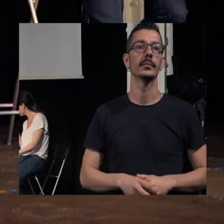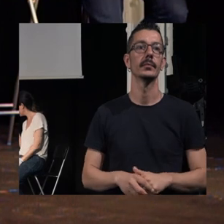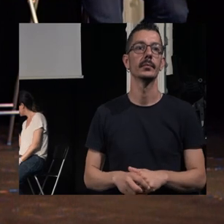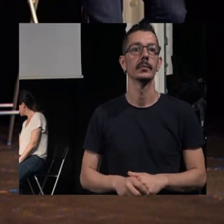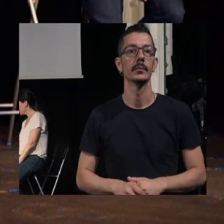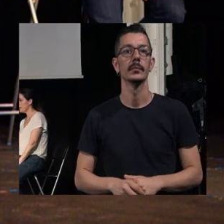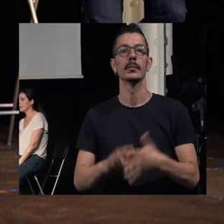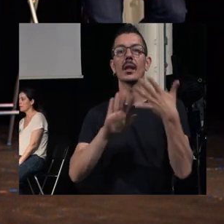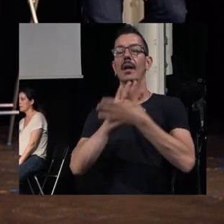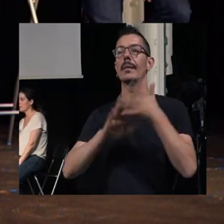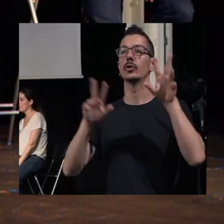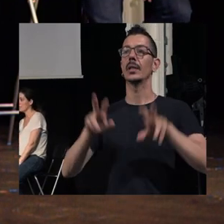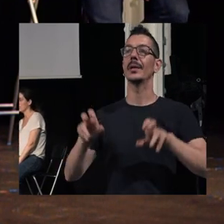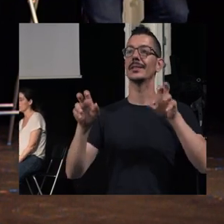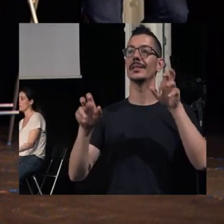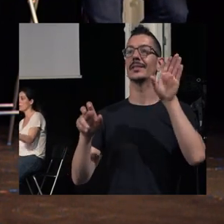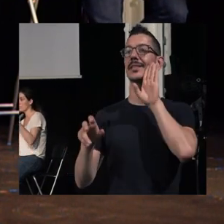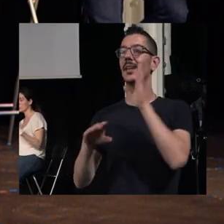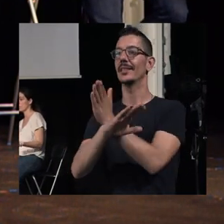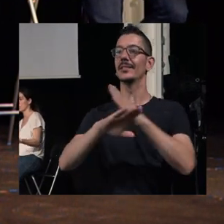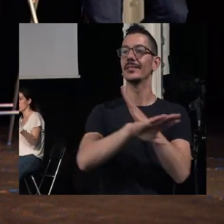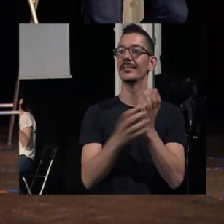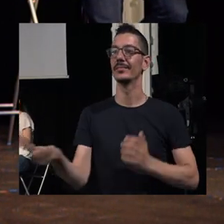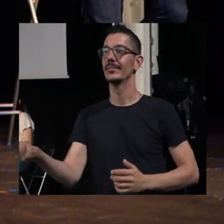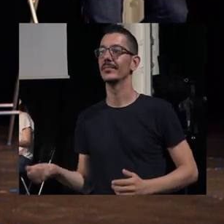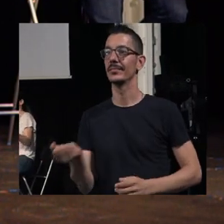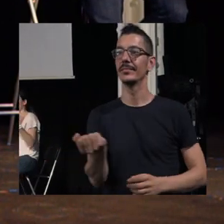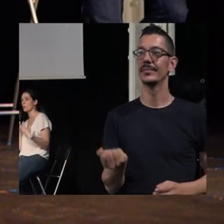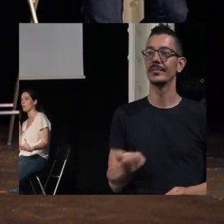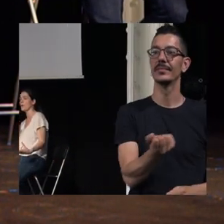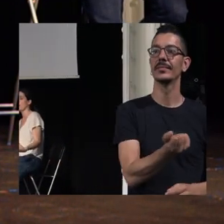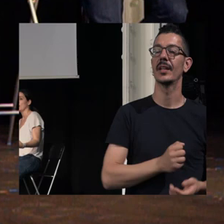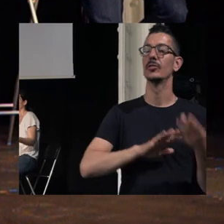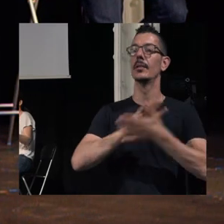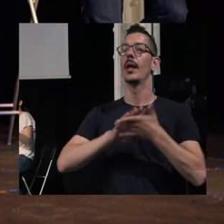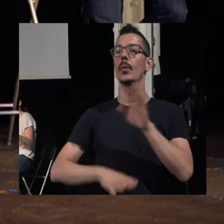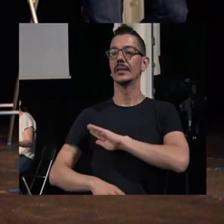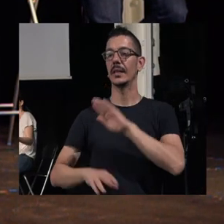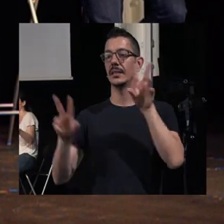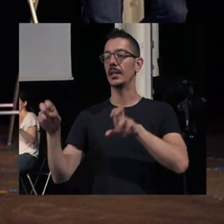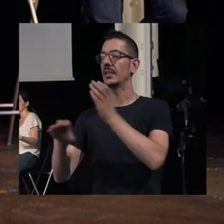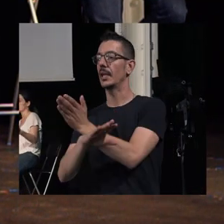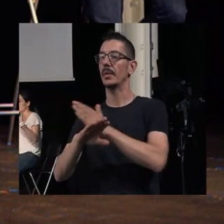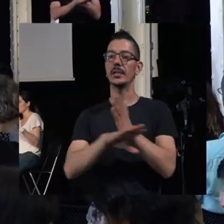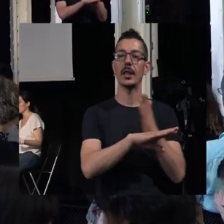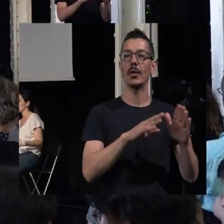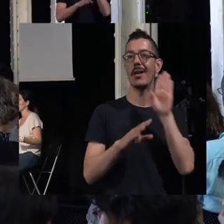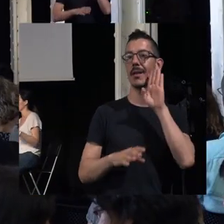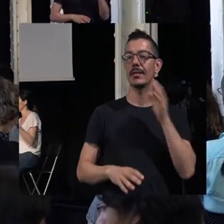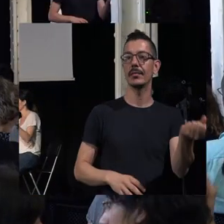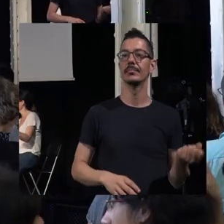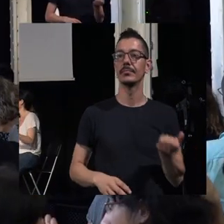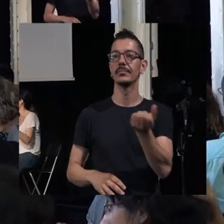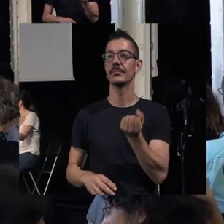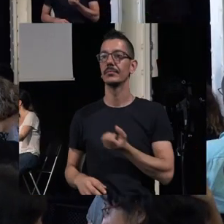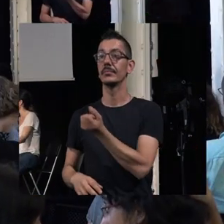estas cajitas y segmentaciones, ¿no?, que hemos hablado mucho, yo creo, sobre la segmentación y las cajitas que hacemos desde los